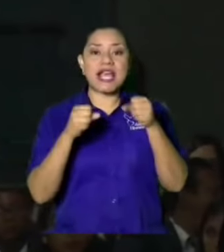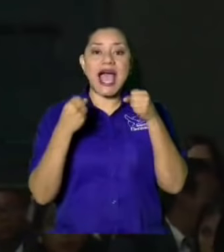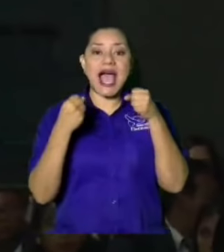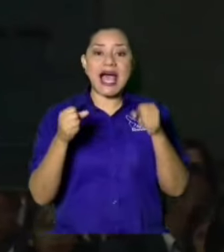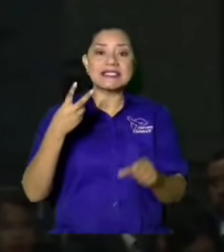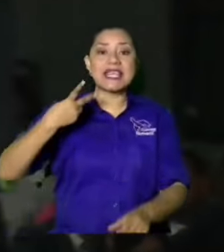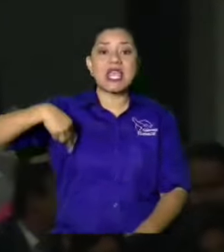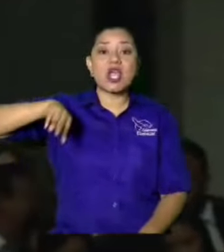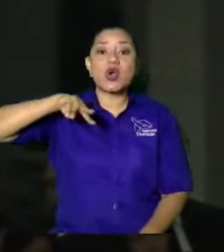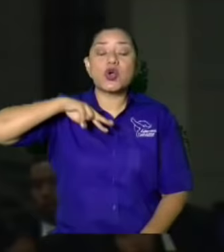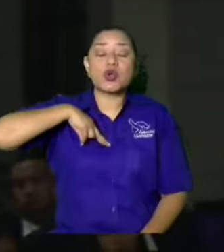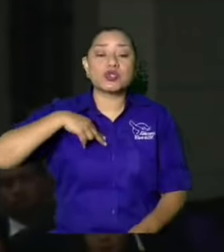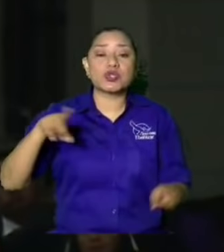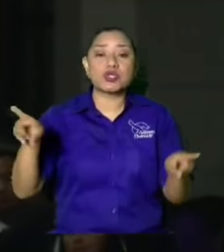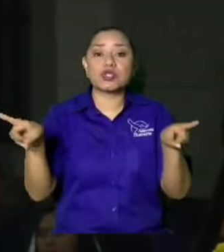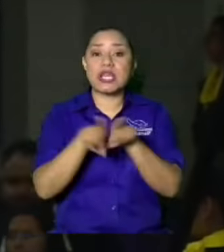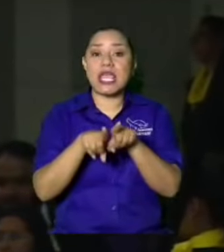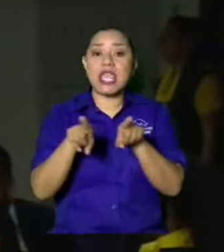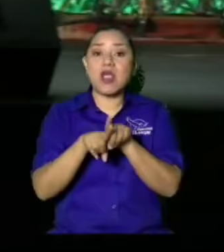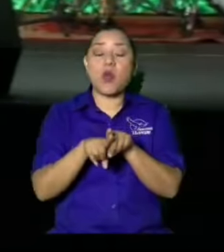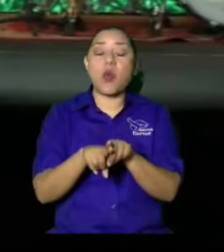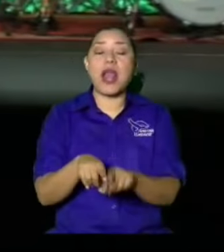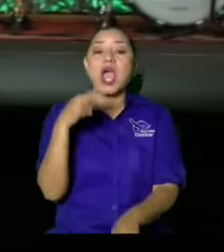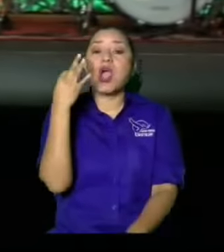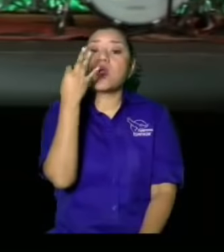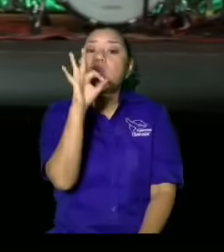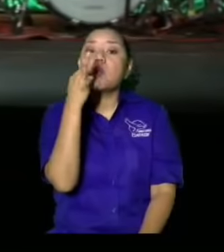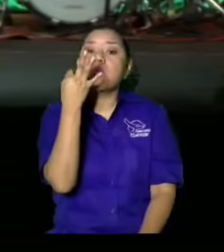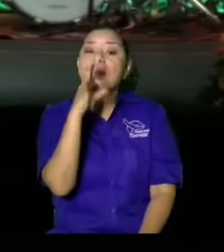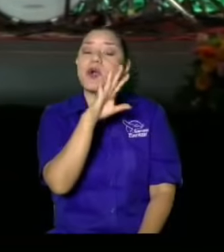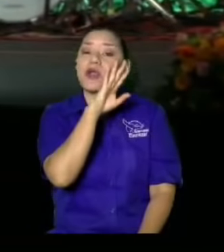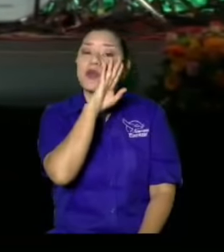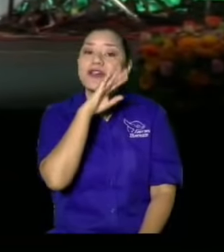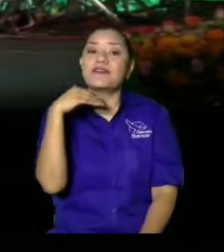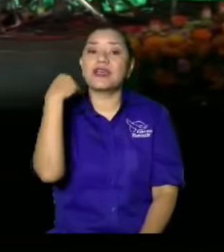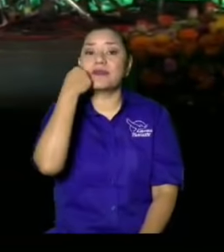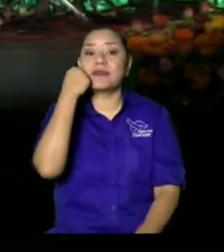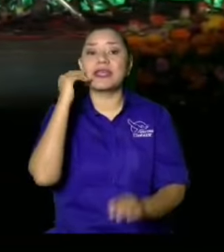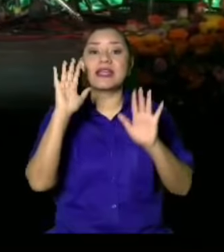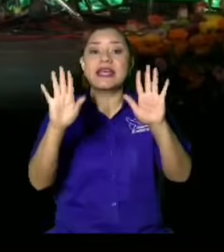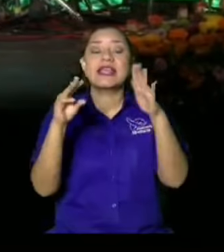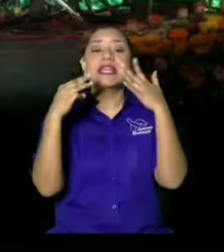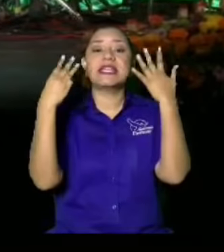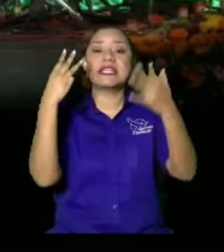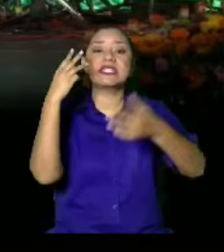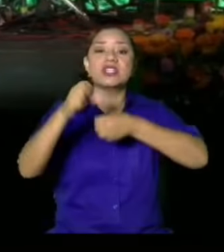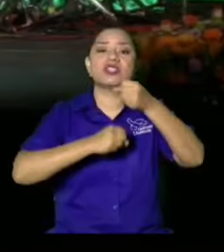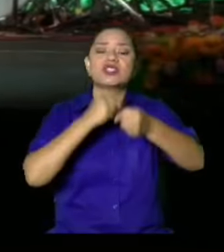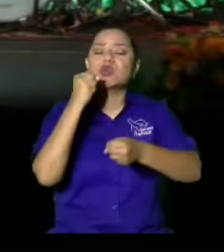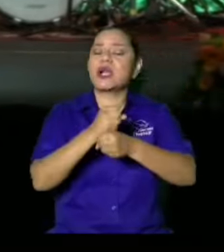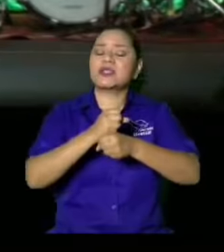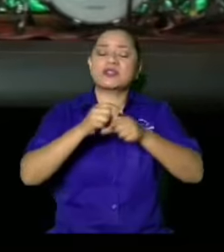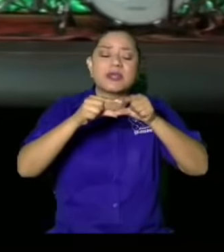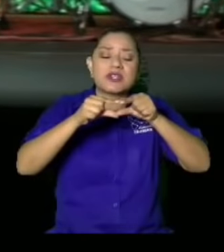aquella mujer de flujo de sangre que dijo: si tan solo toco el borde del manto, sanaré. Si tan solo toco el borde del manto, sanaré.